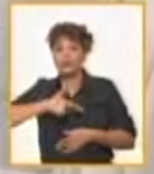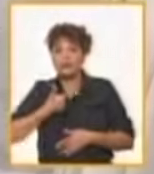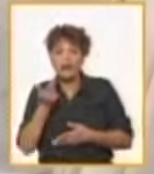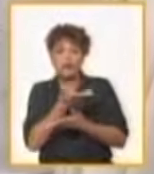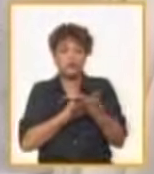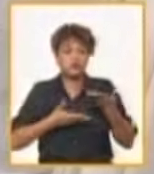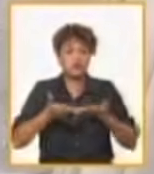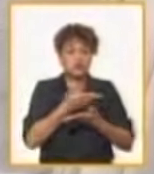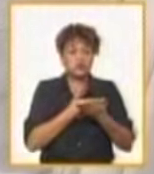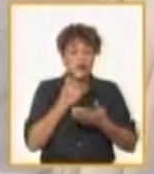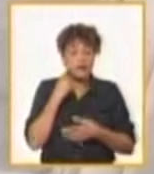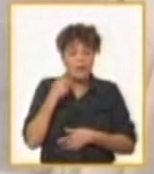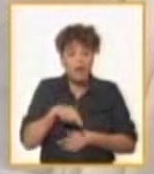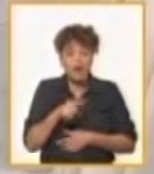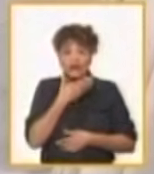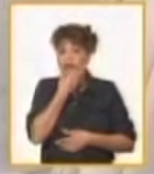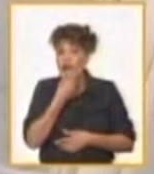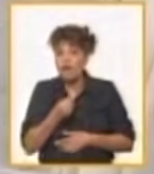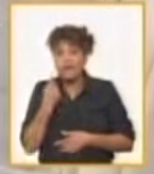de la unidad